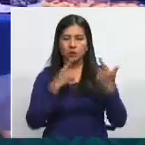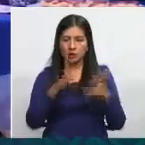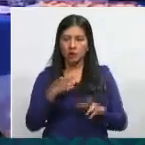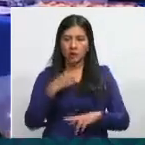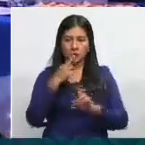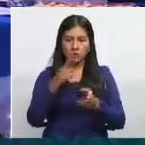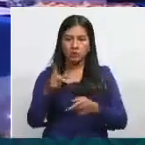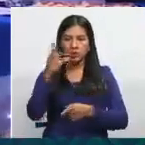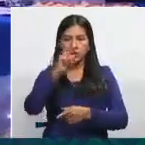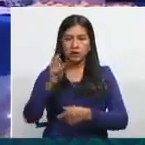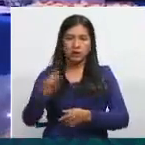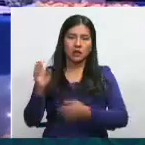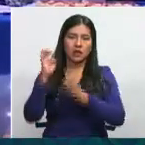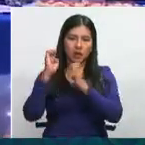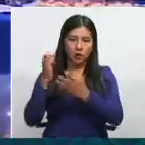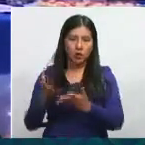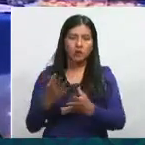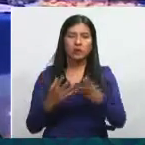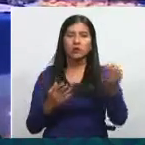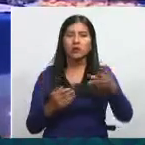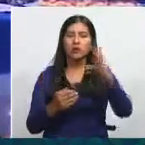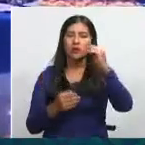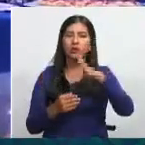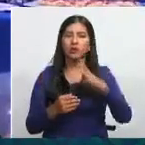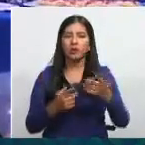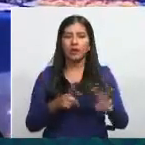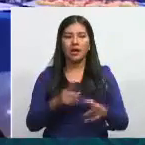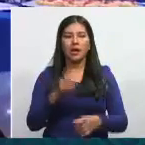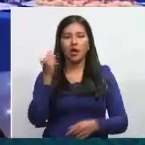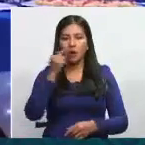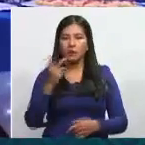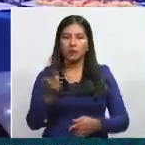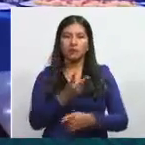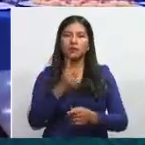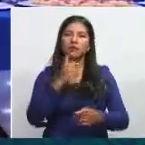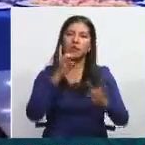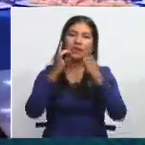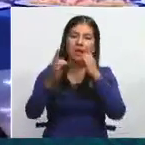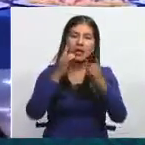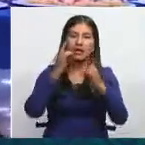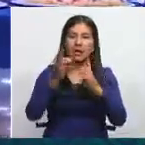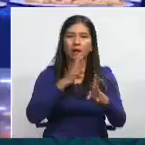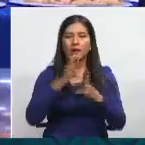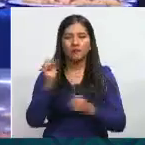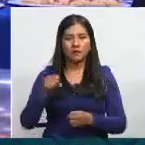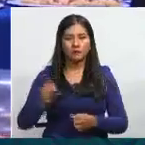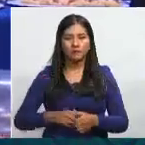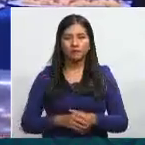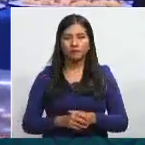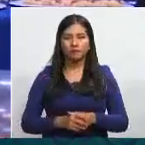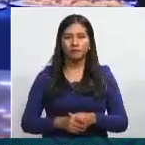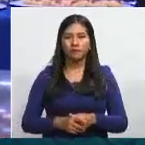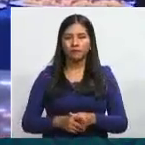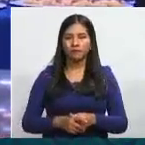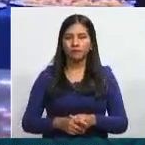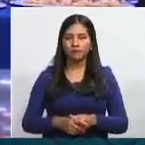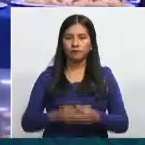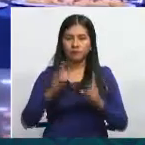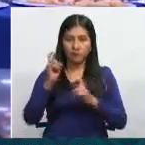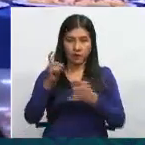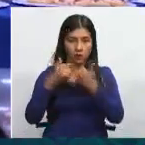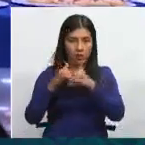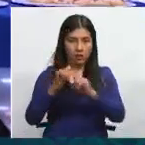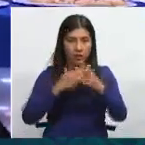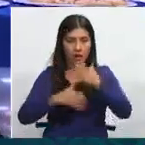le estoy respondiendo. La secretaria de Educación y el señor de Gobernabilidad están dialogando con ellos. Pero sí, mantienen la huelga de ambas.